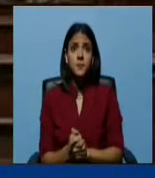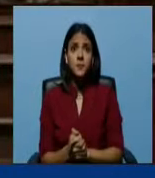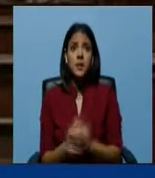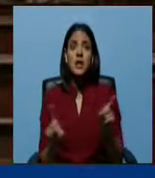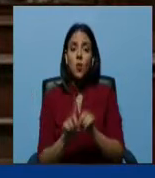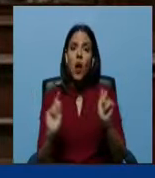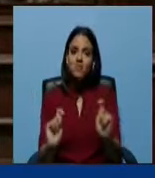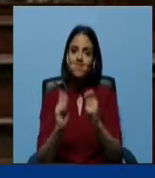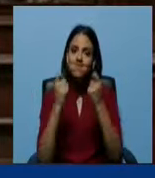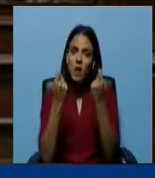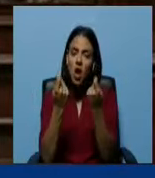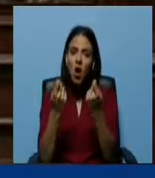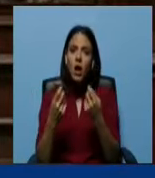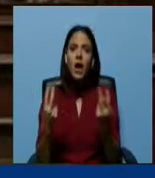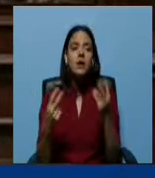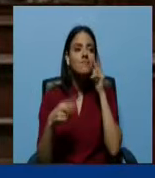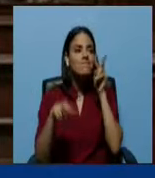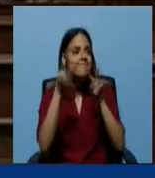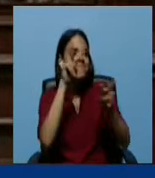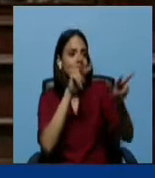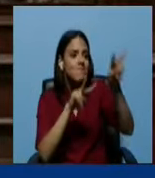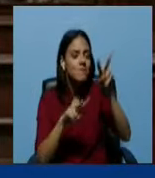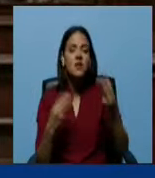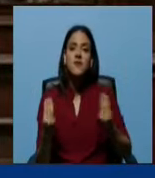lograron vivir,